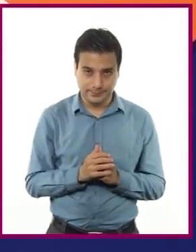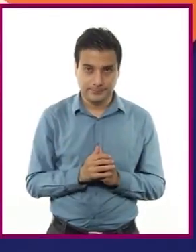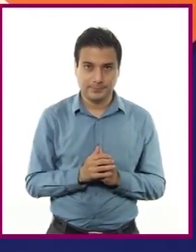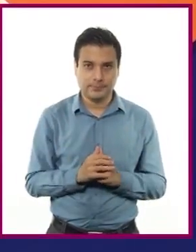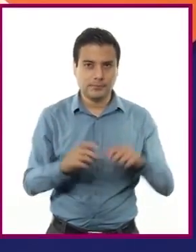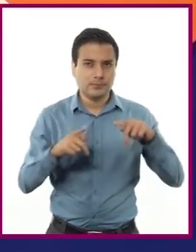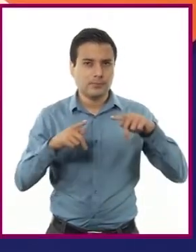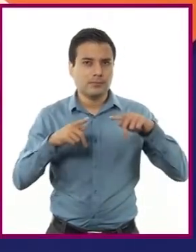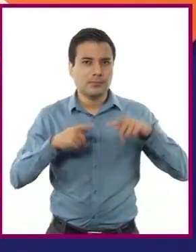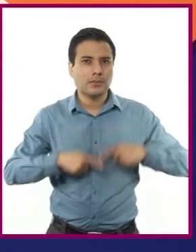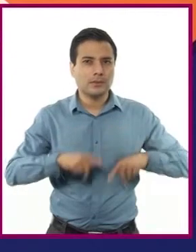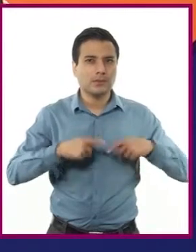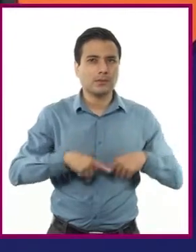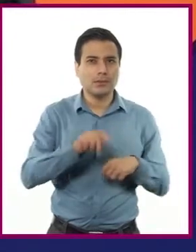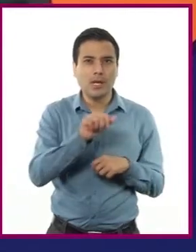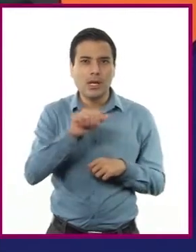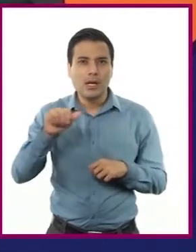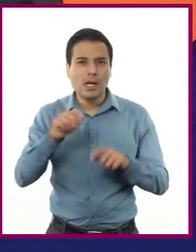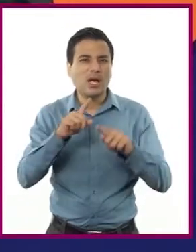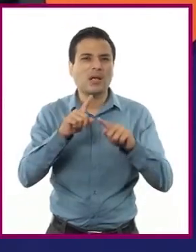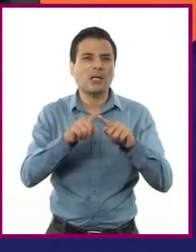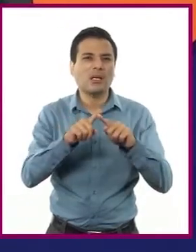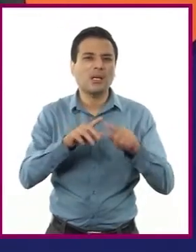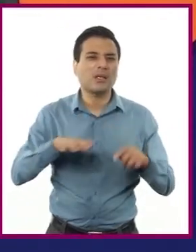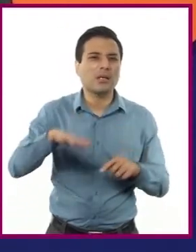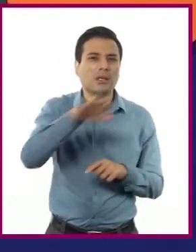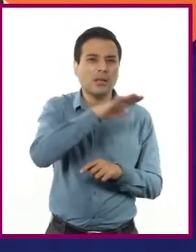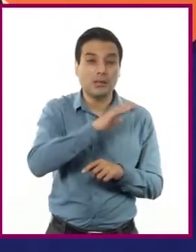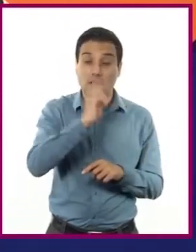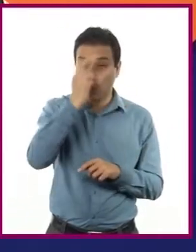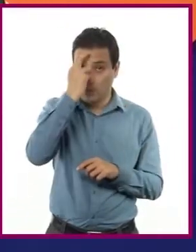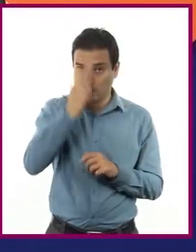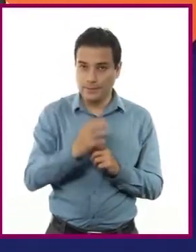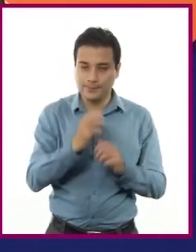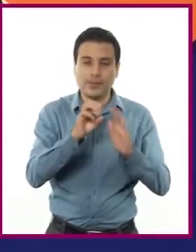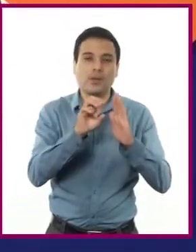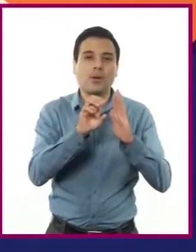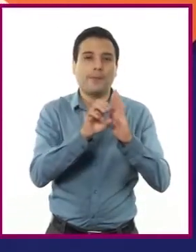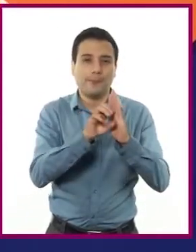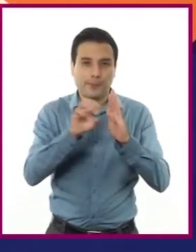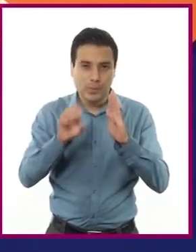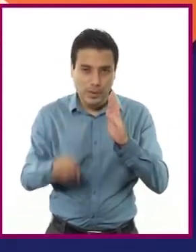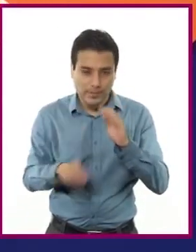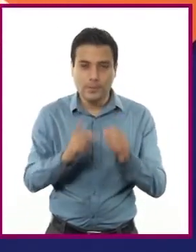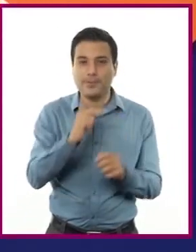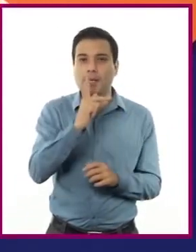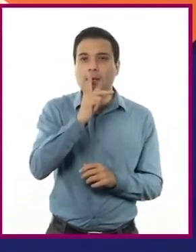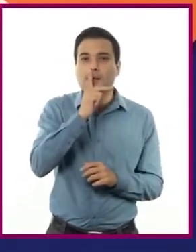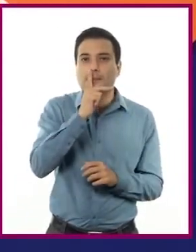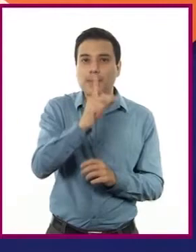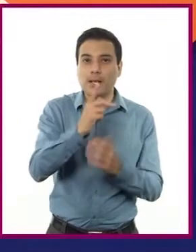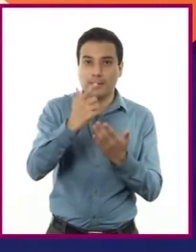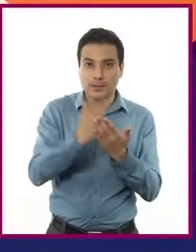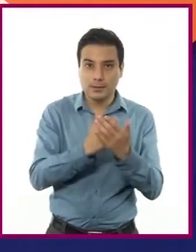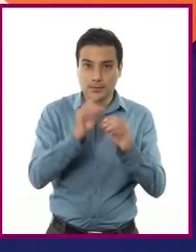que vaya dirigido. Es decir, si vamos a elaborar un glosario para lectores jóvenes, es importante